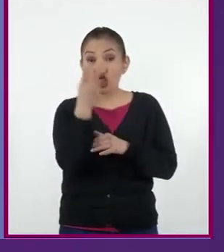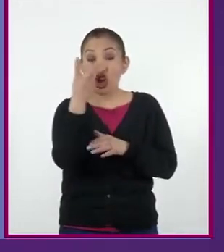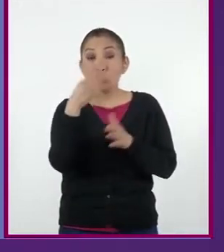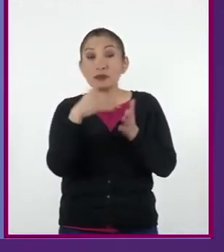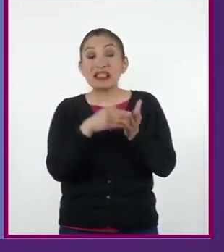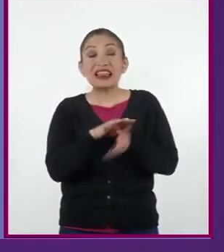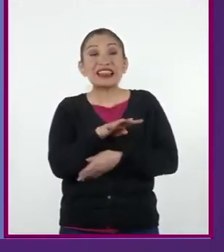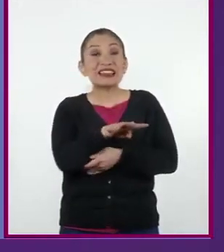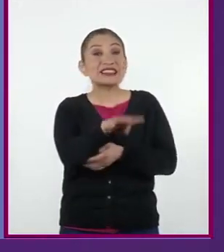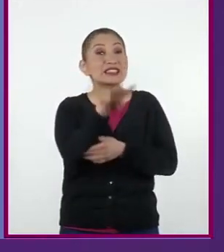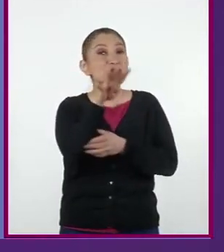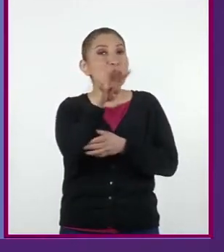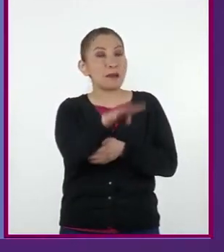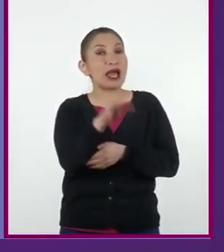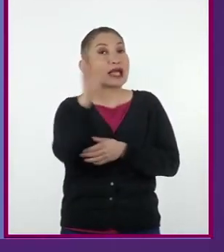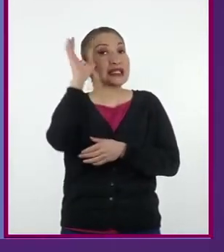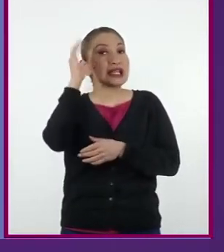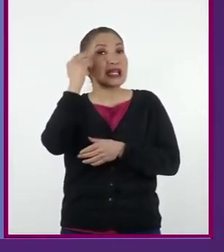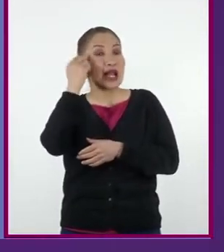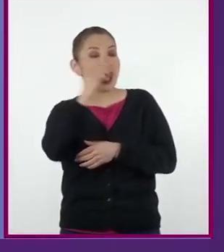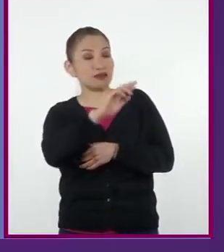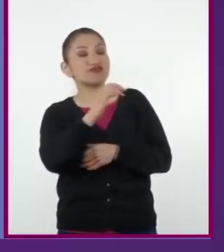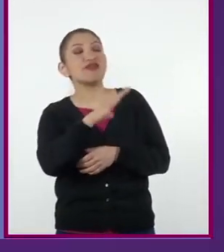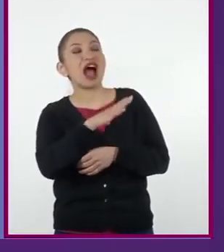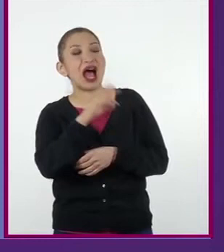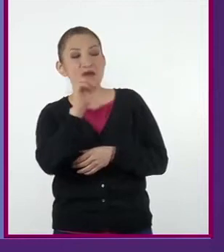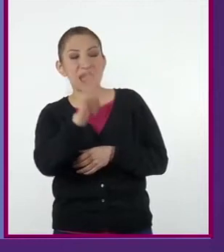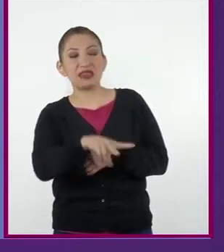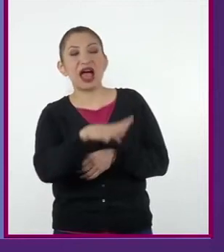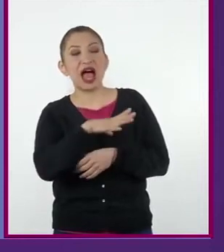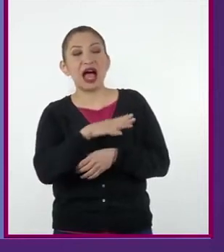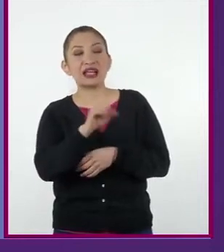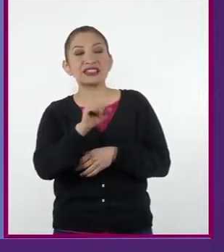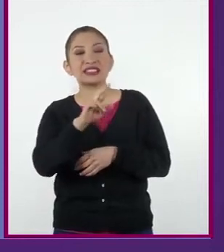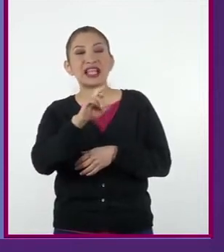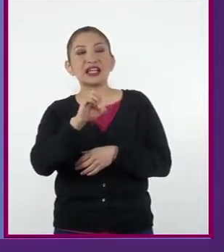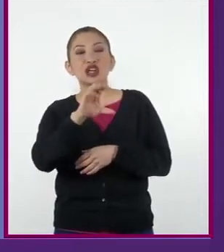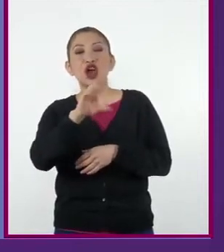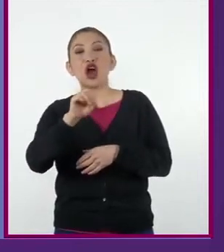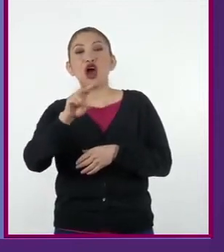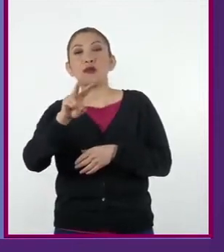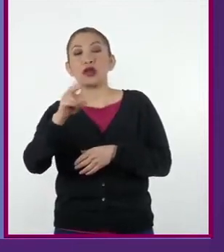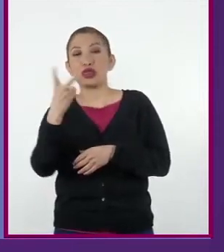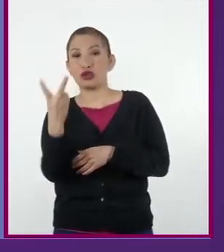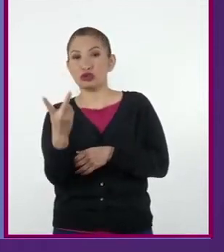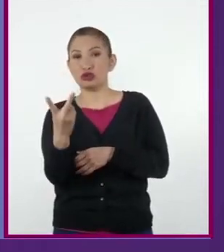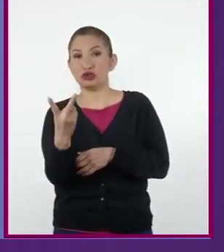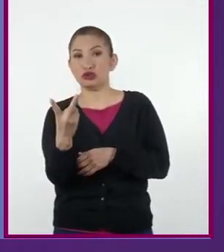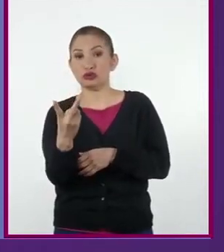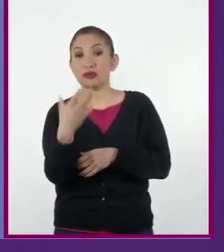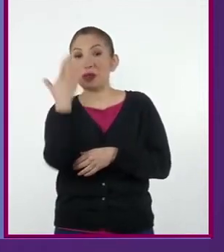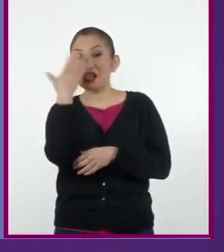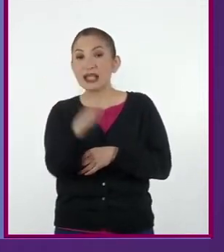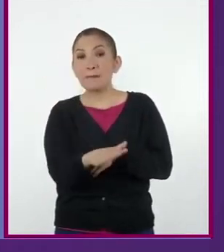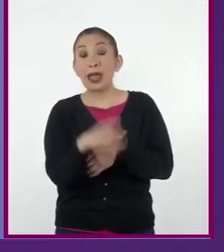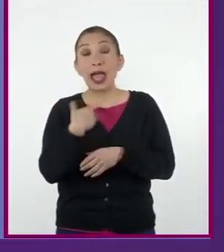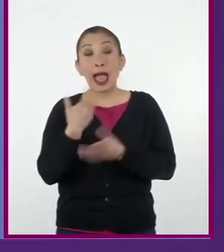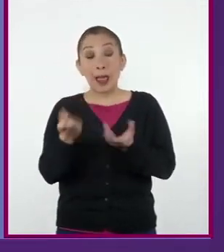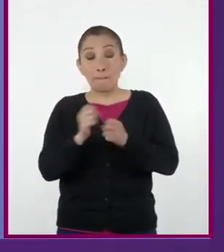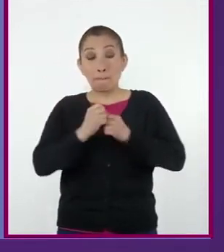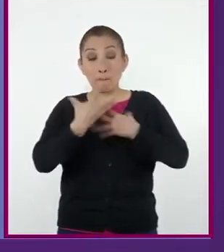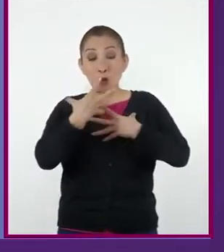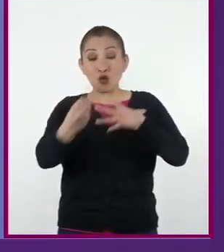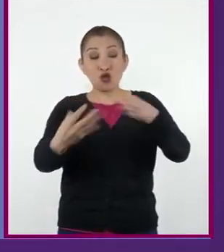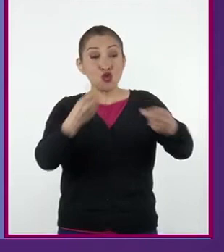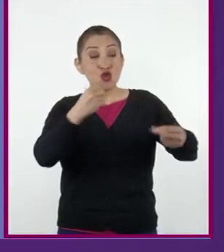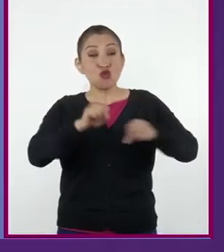diciembre del 2019 China reconoce la existencia del SARS-CoV-2 y, como saben, el virus se propagó